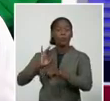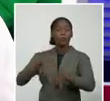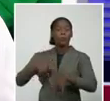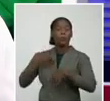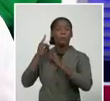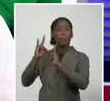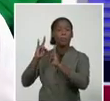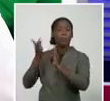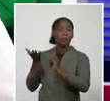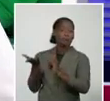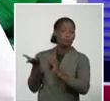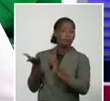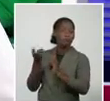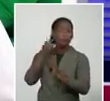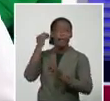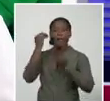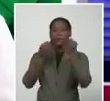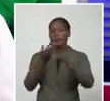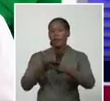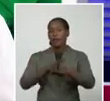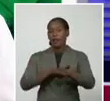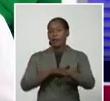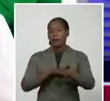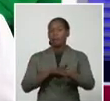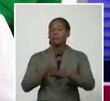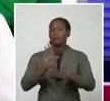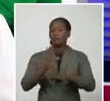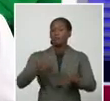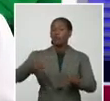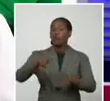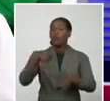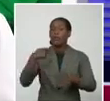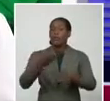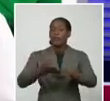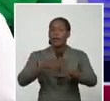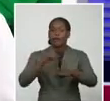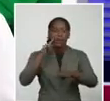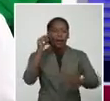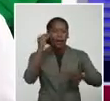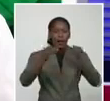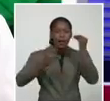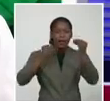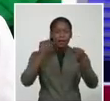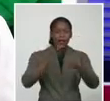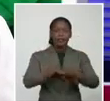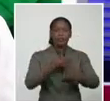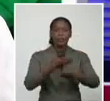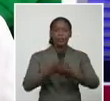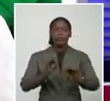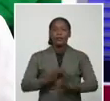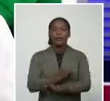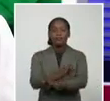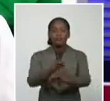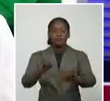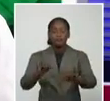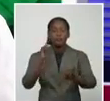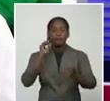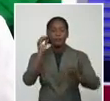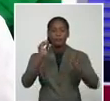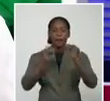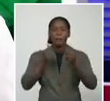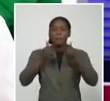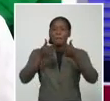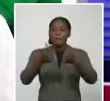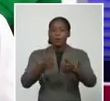se plantea como que no se informan los casos. Y siempre que nos han dado un dato, generalmente